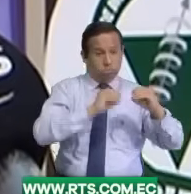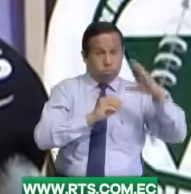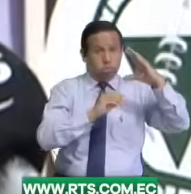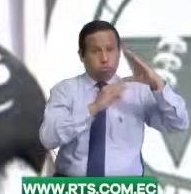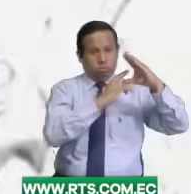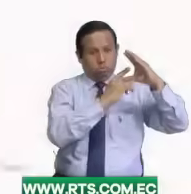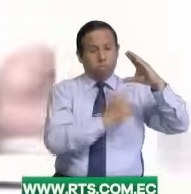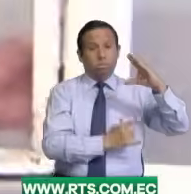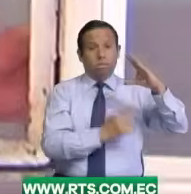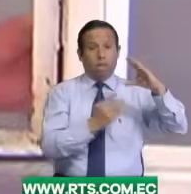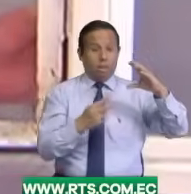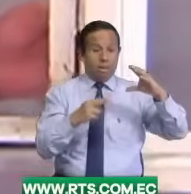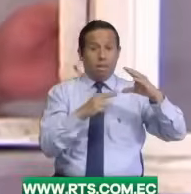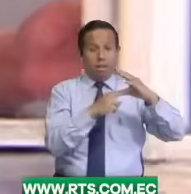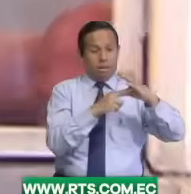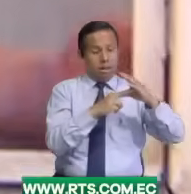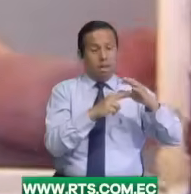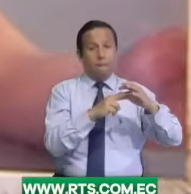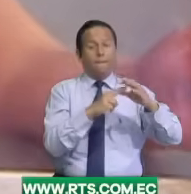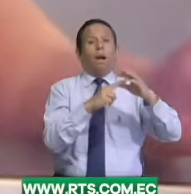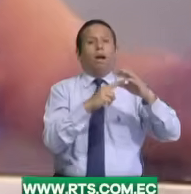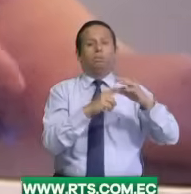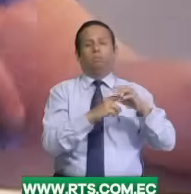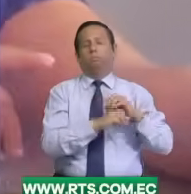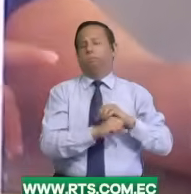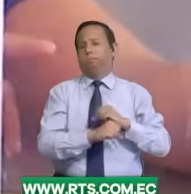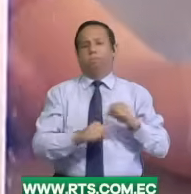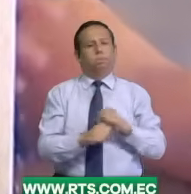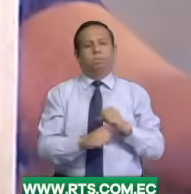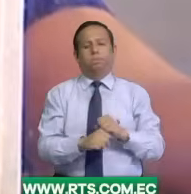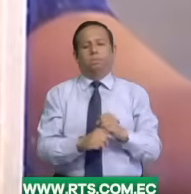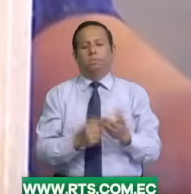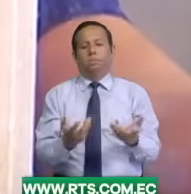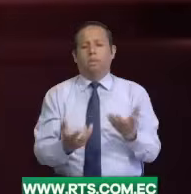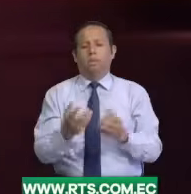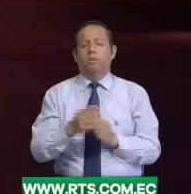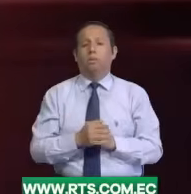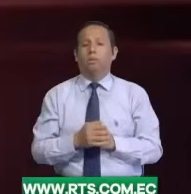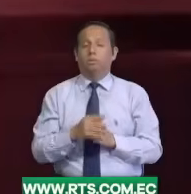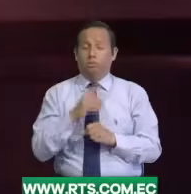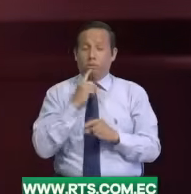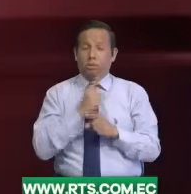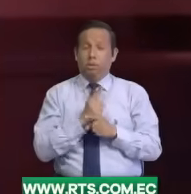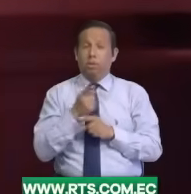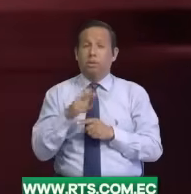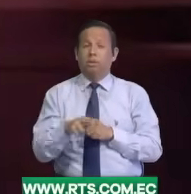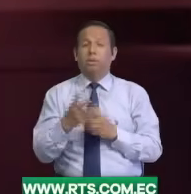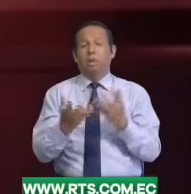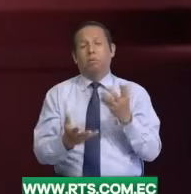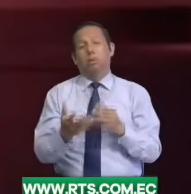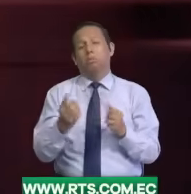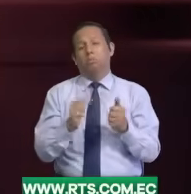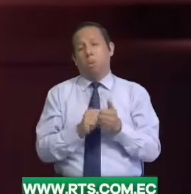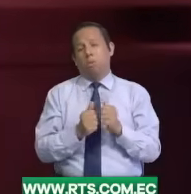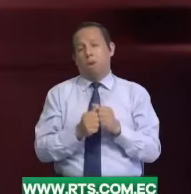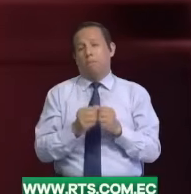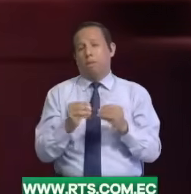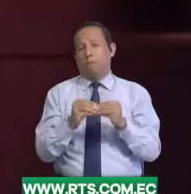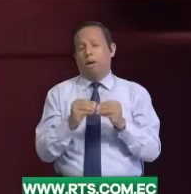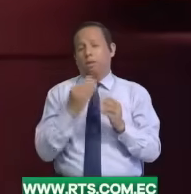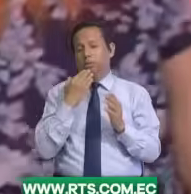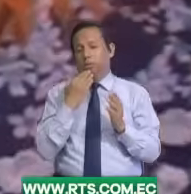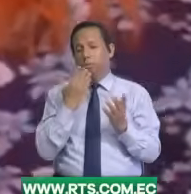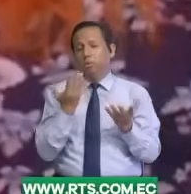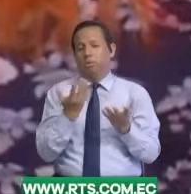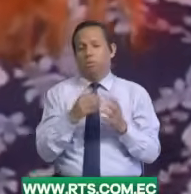unidos, que están pelados. Ellas, sin embargo, consideran que hay otras variables que inciden en este tipo de siniestros y